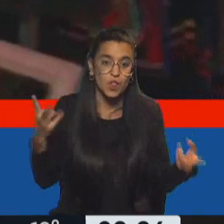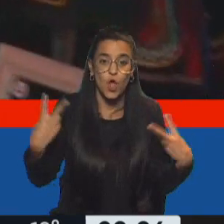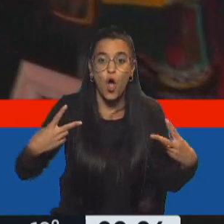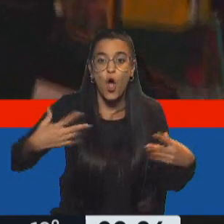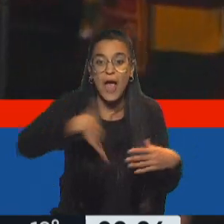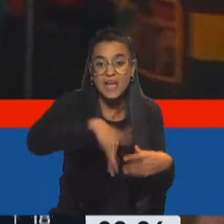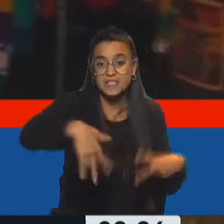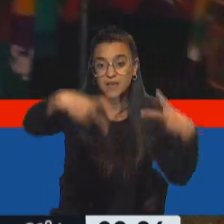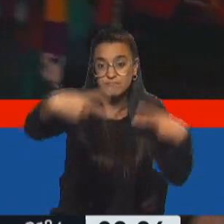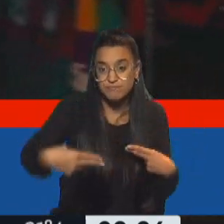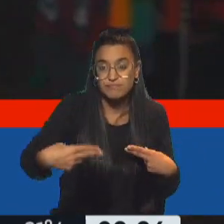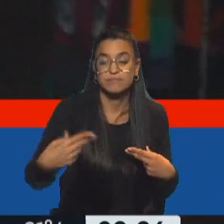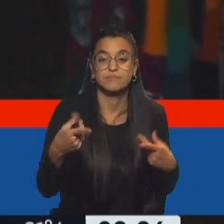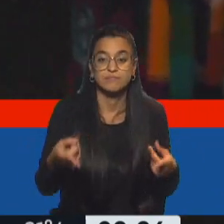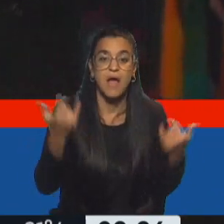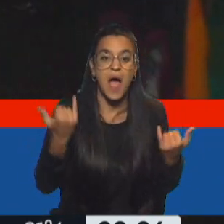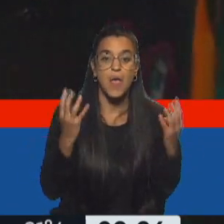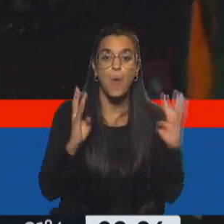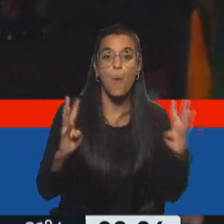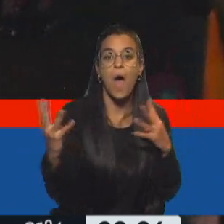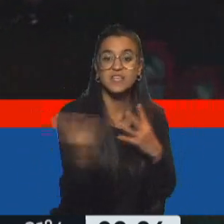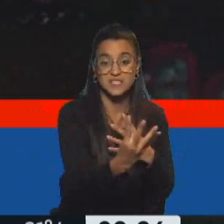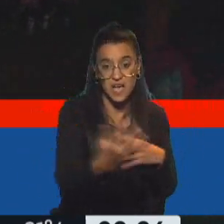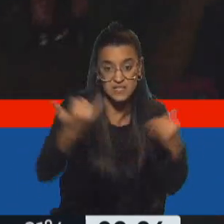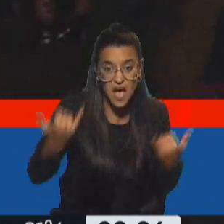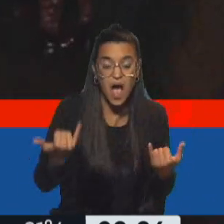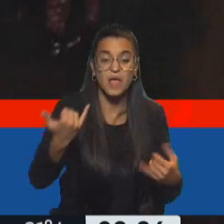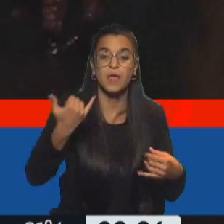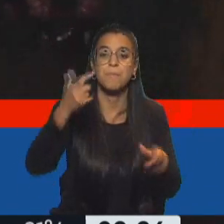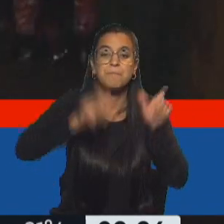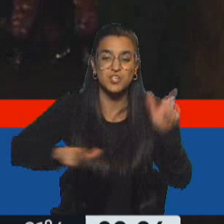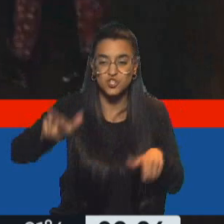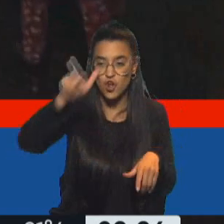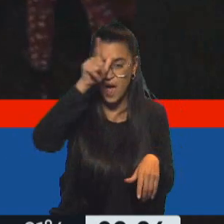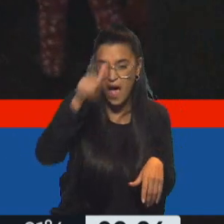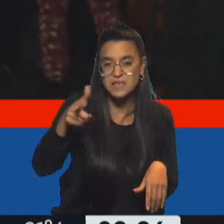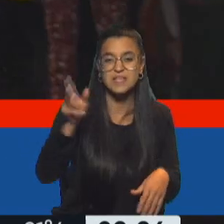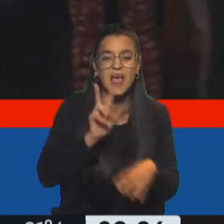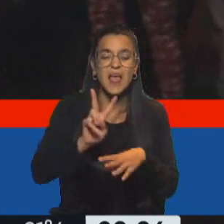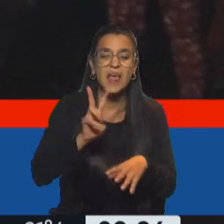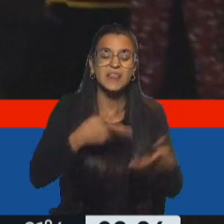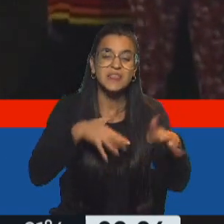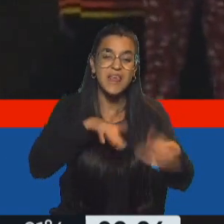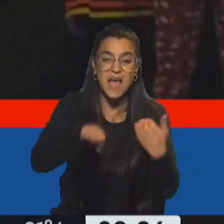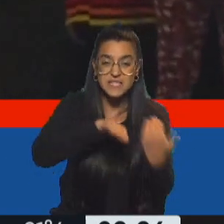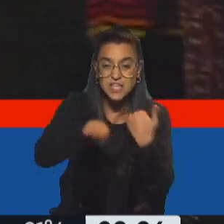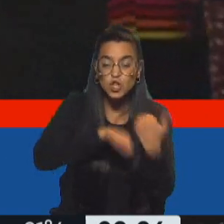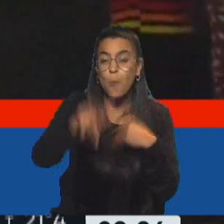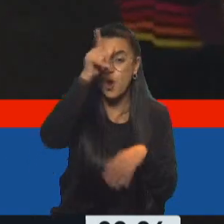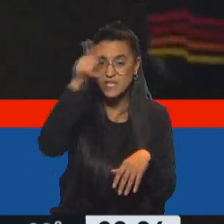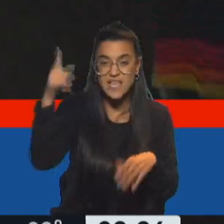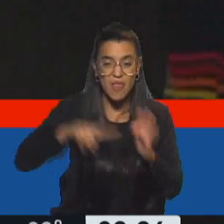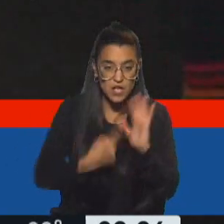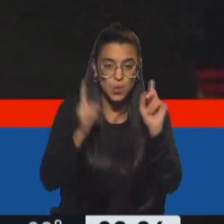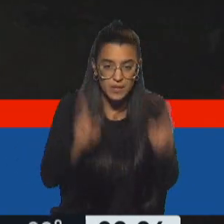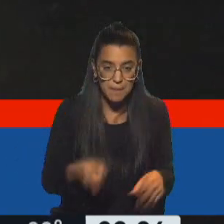calle, hay decididamente vallas, hay mucho personal de tránsito del gobierno de la ciudad, también la policía de la ciudad